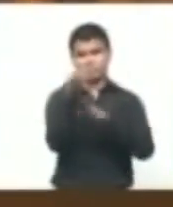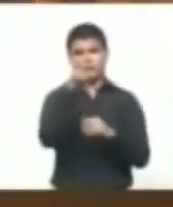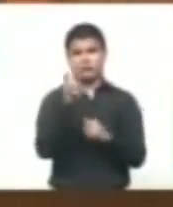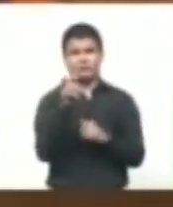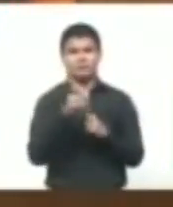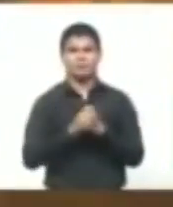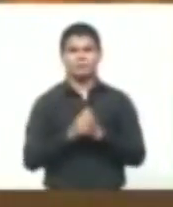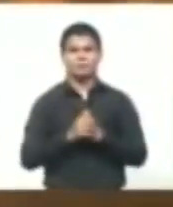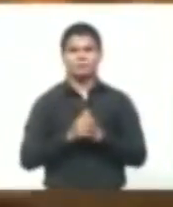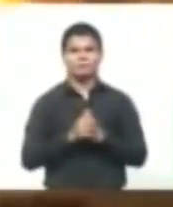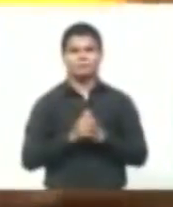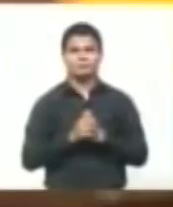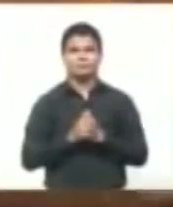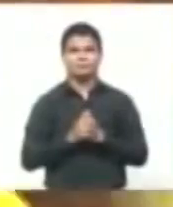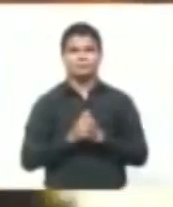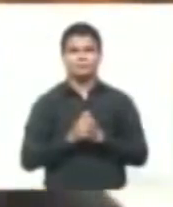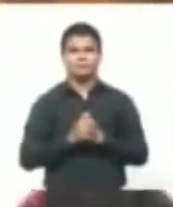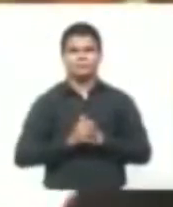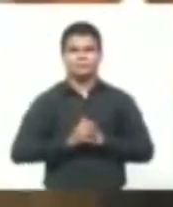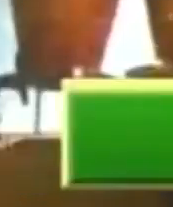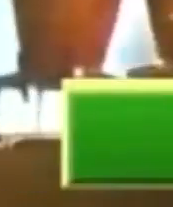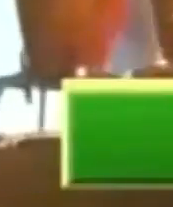2017.